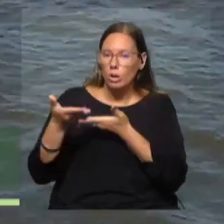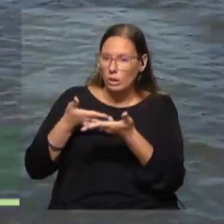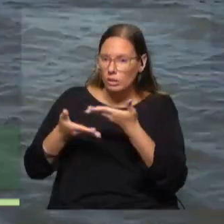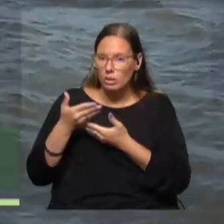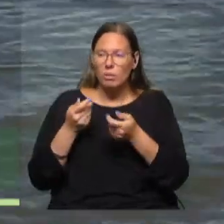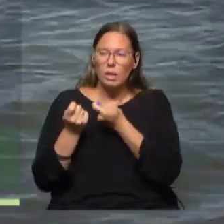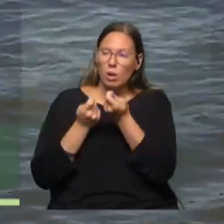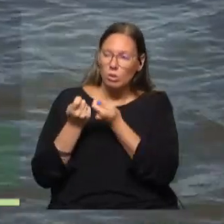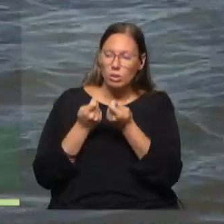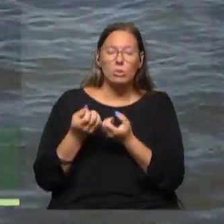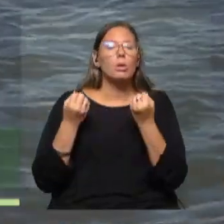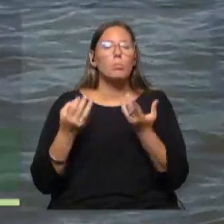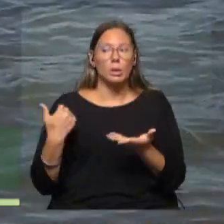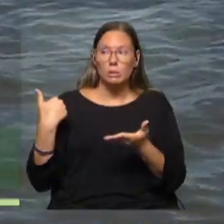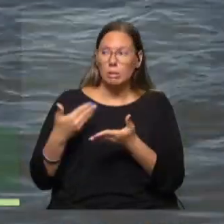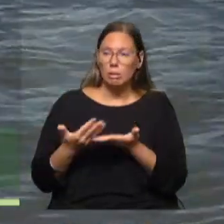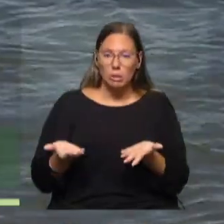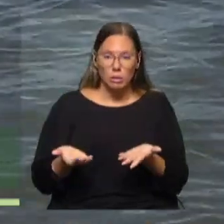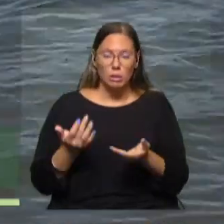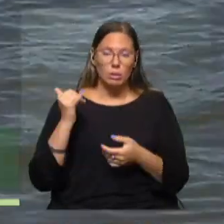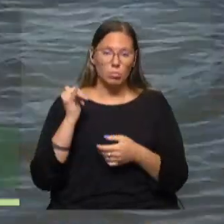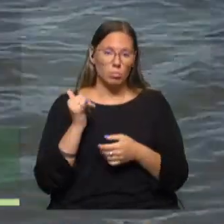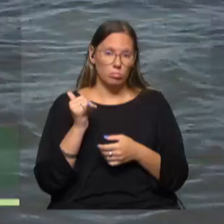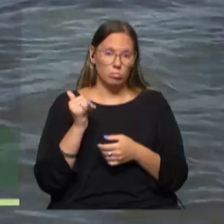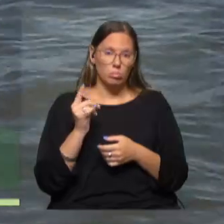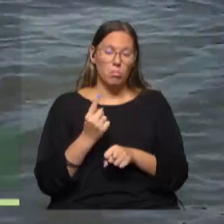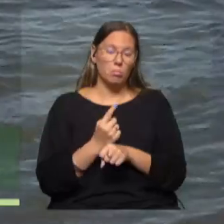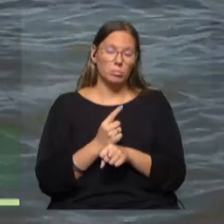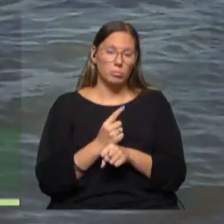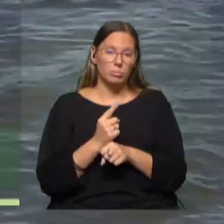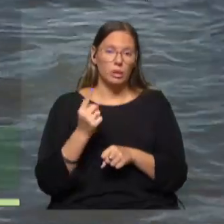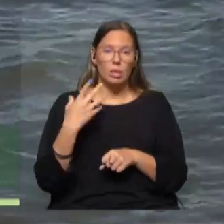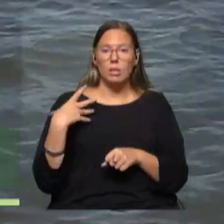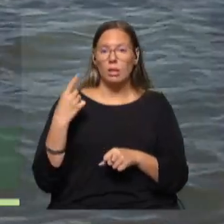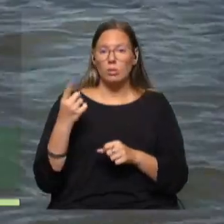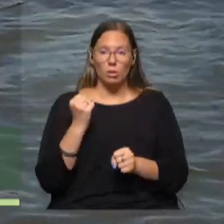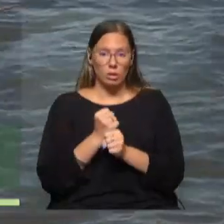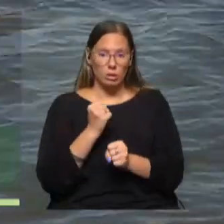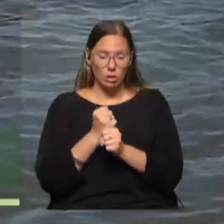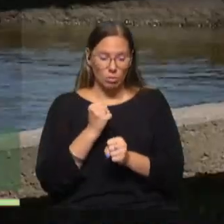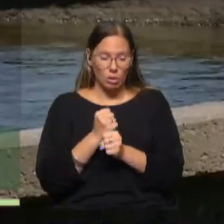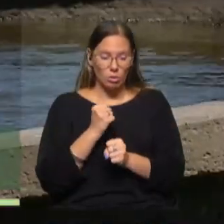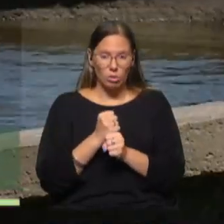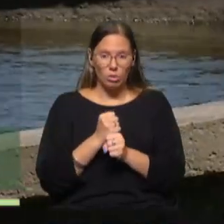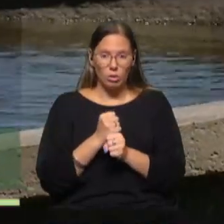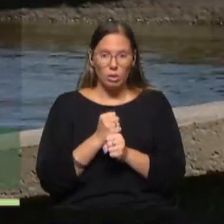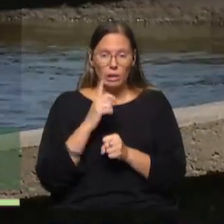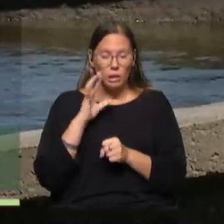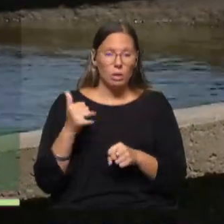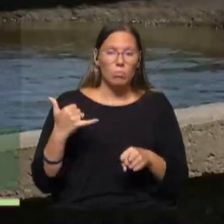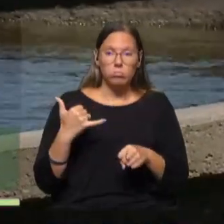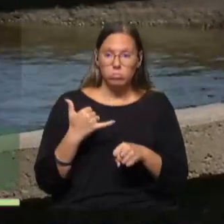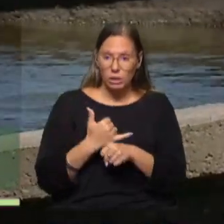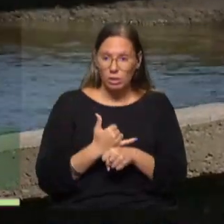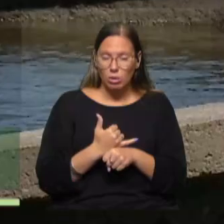eso. ¿Qué pasa mientras tanto? Sí, primero tenemos que decir que el director de trabajo nos parece erró